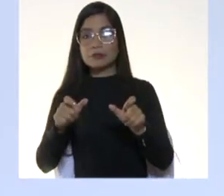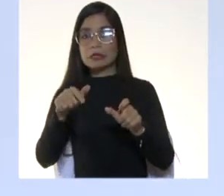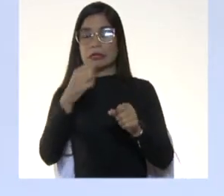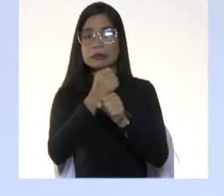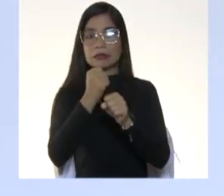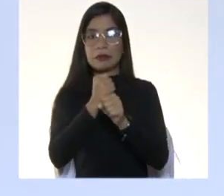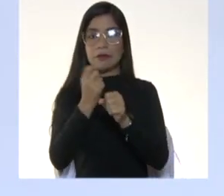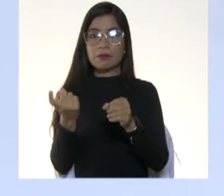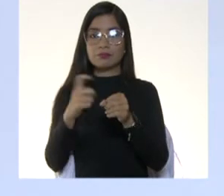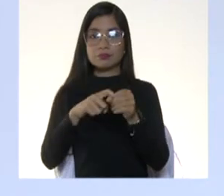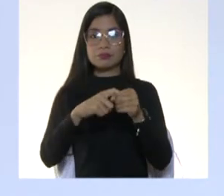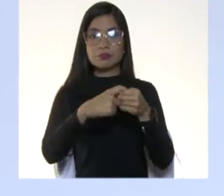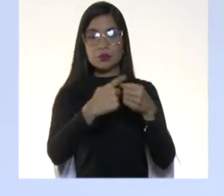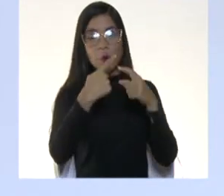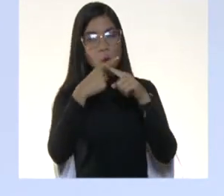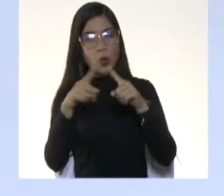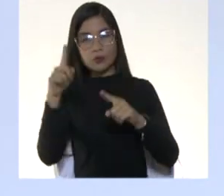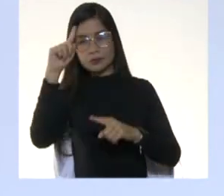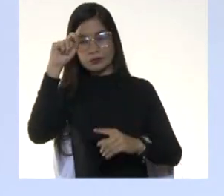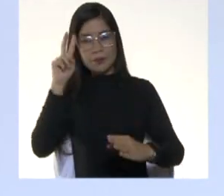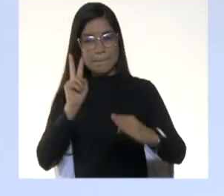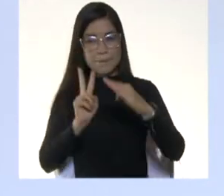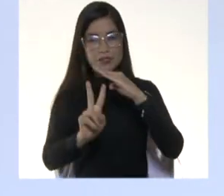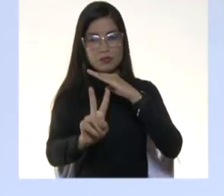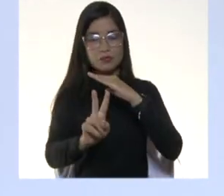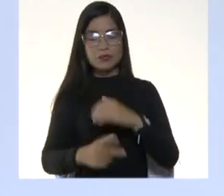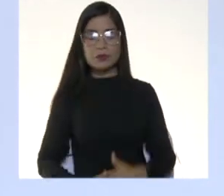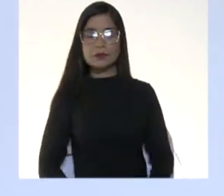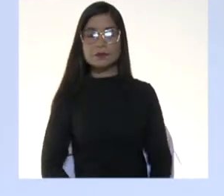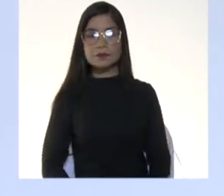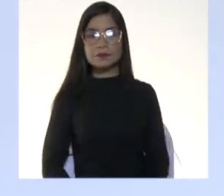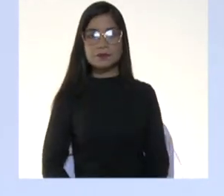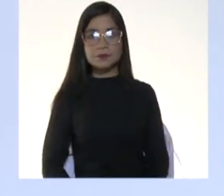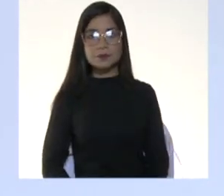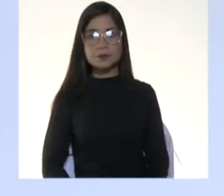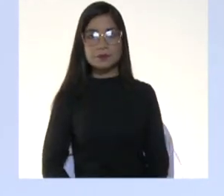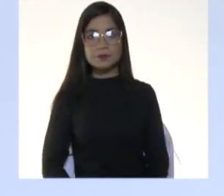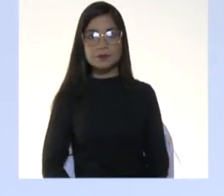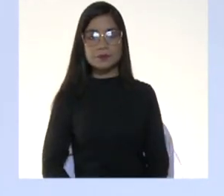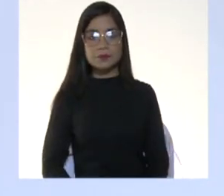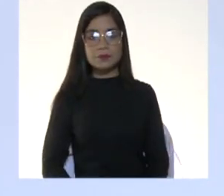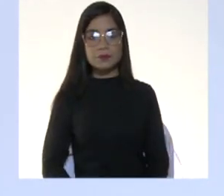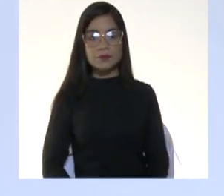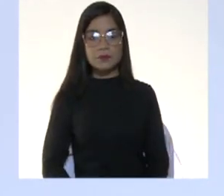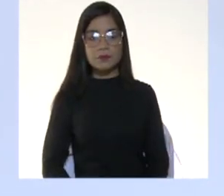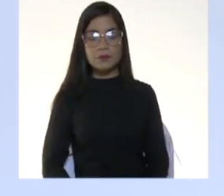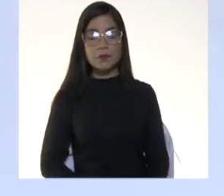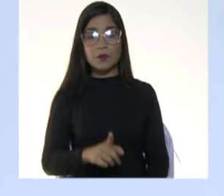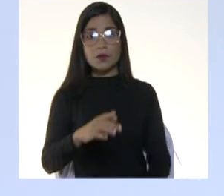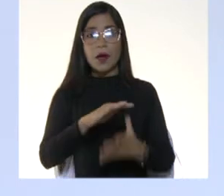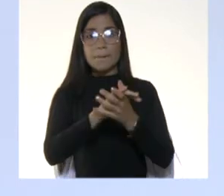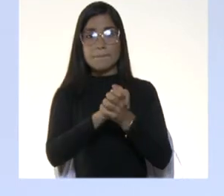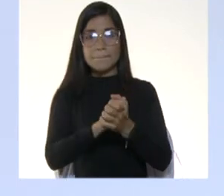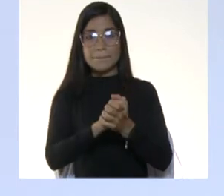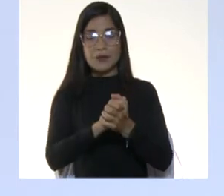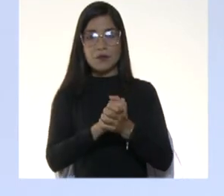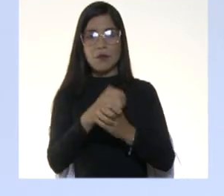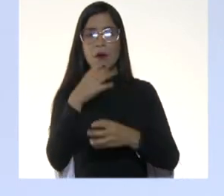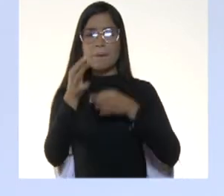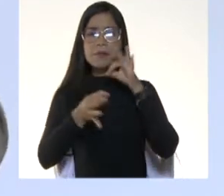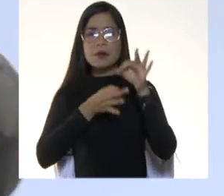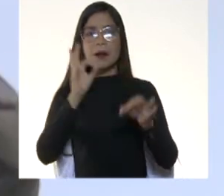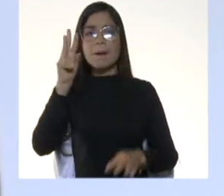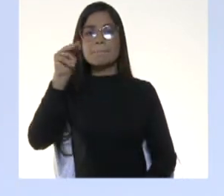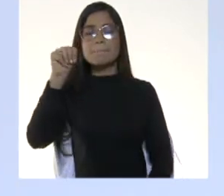camadógrafos, con otra visión. ¿Ves? Por eso cuando mi colega Reinaldo habla de la meritocracia, es algo que nos hizo daño, porque no